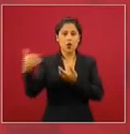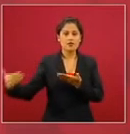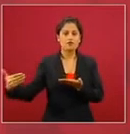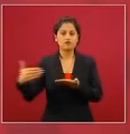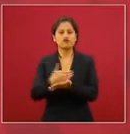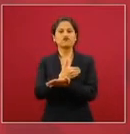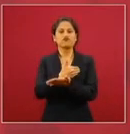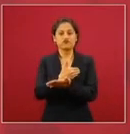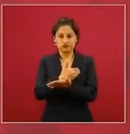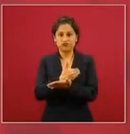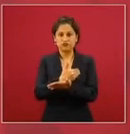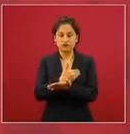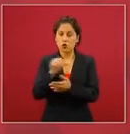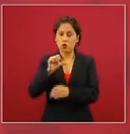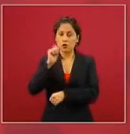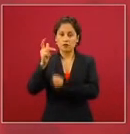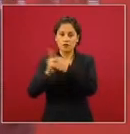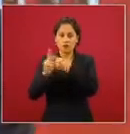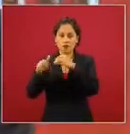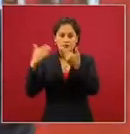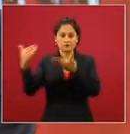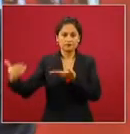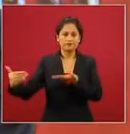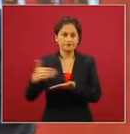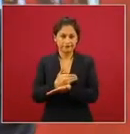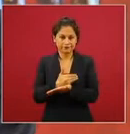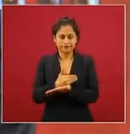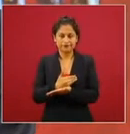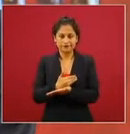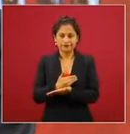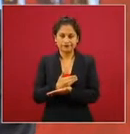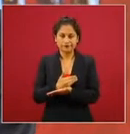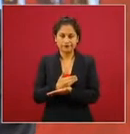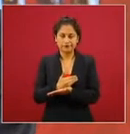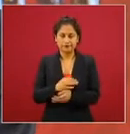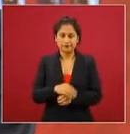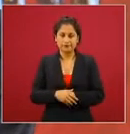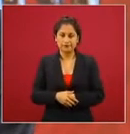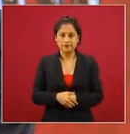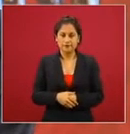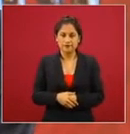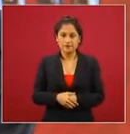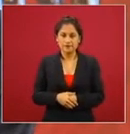y la intervención extranjera. Y era